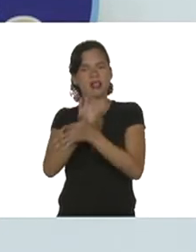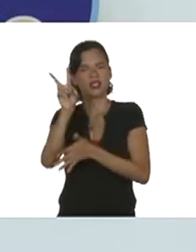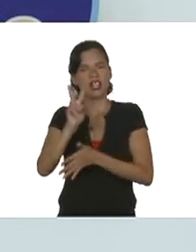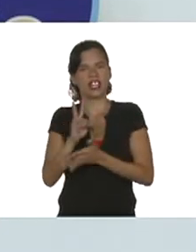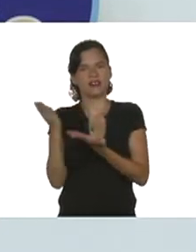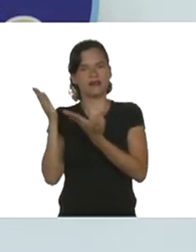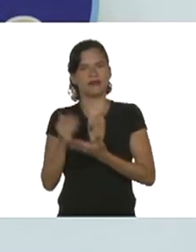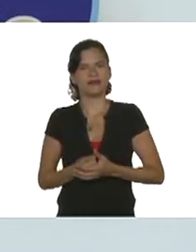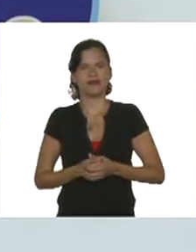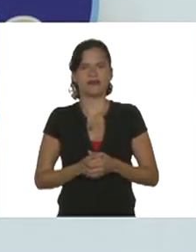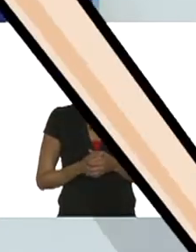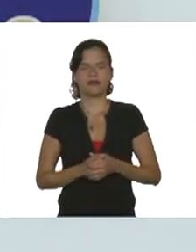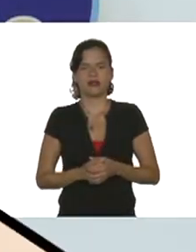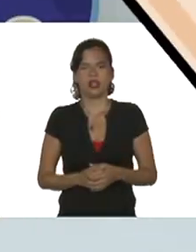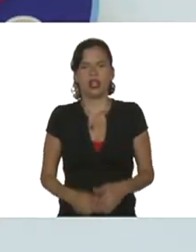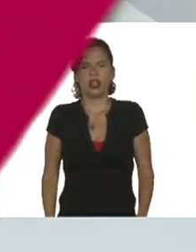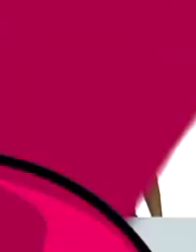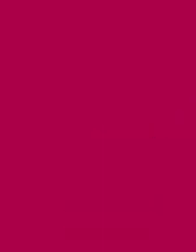señas venezolana.